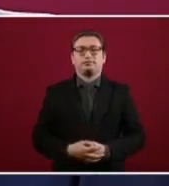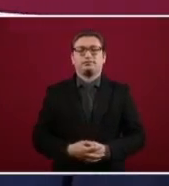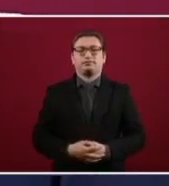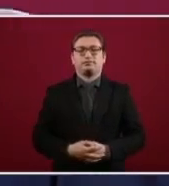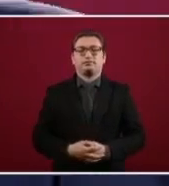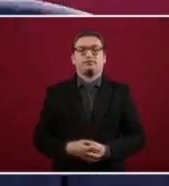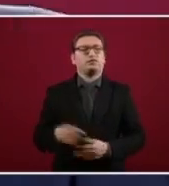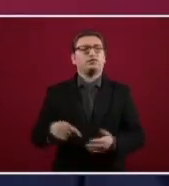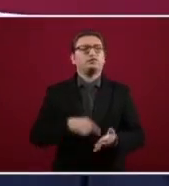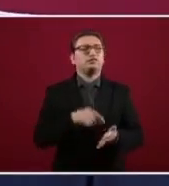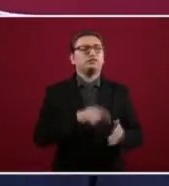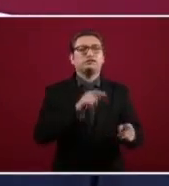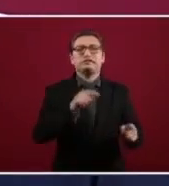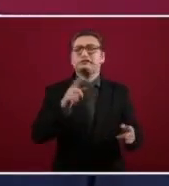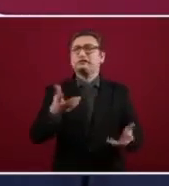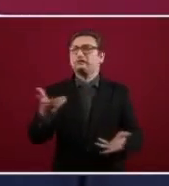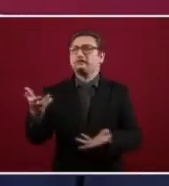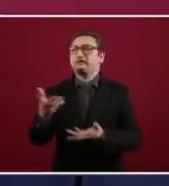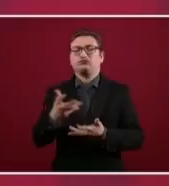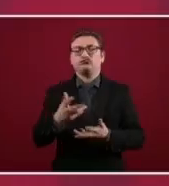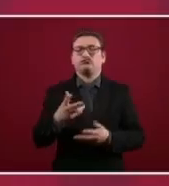en ninguna parte